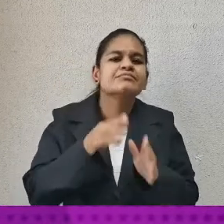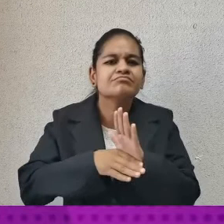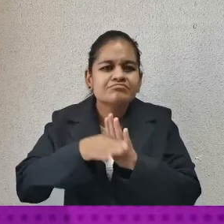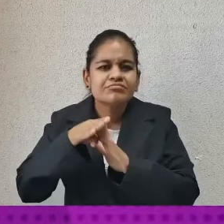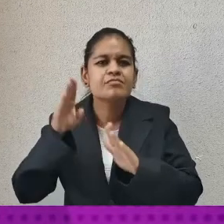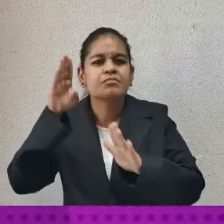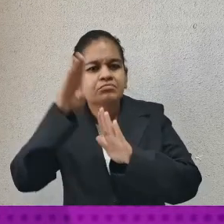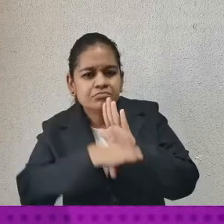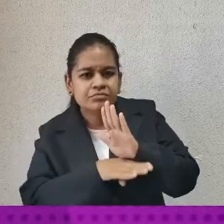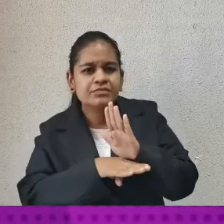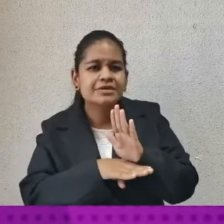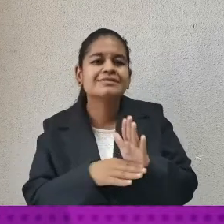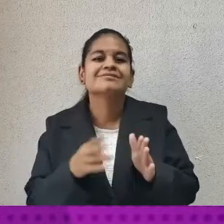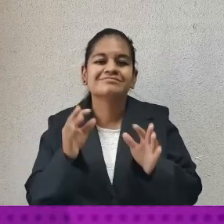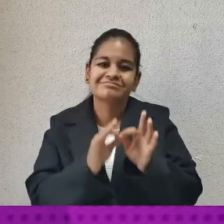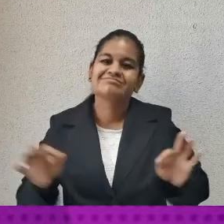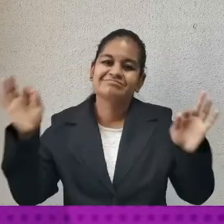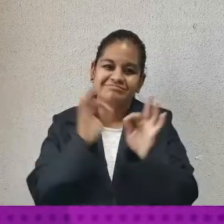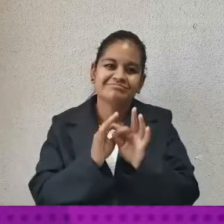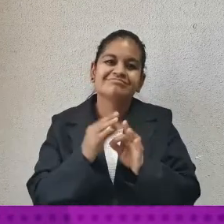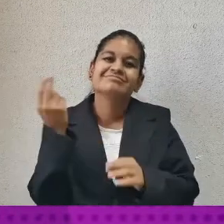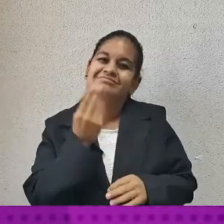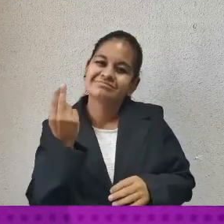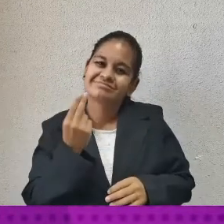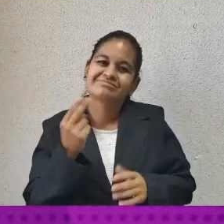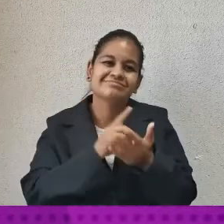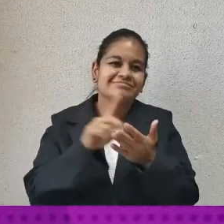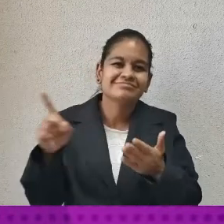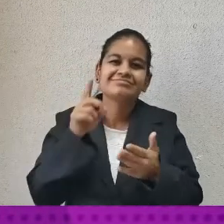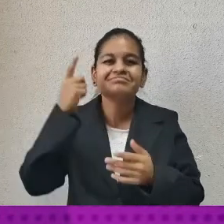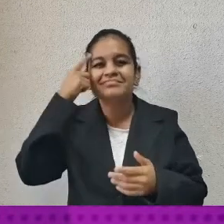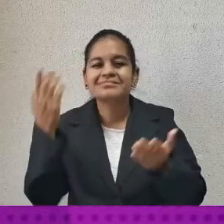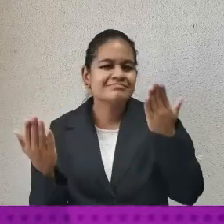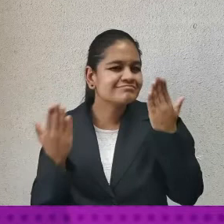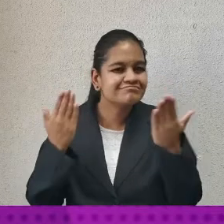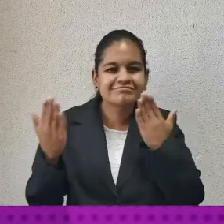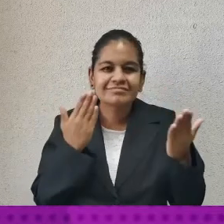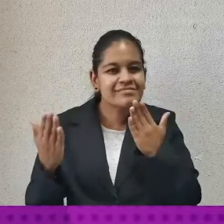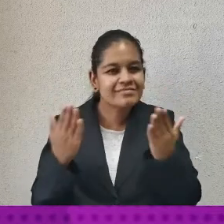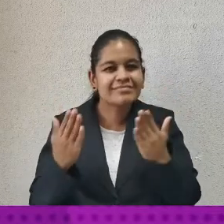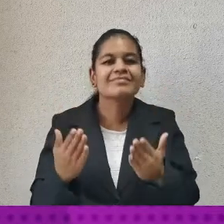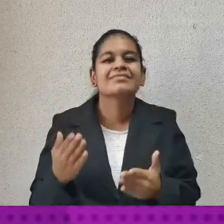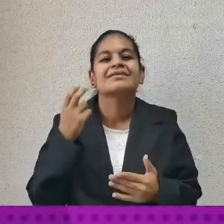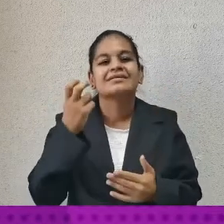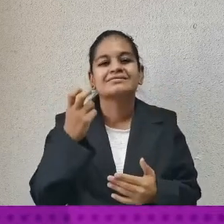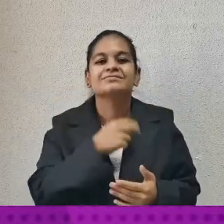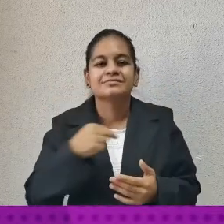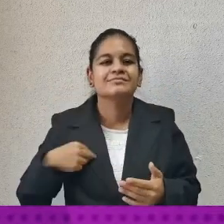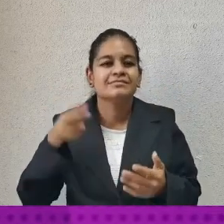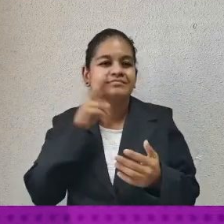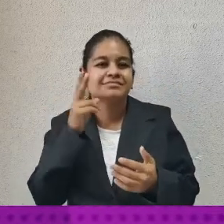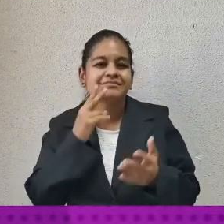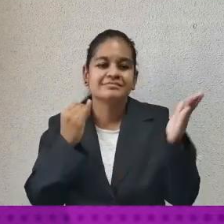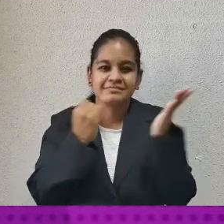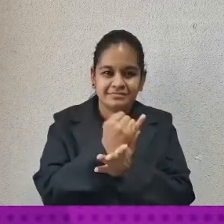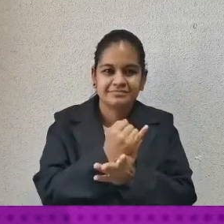estamos es el tema del derecho comparado, de la política comparada, porque eso nos permite ubicarnos en un contexto